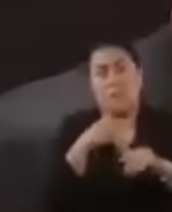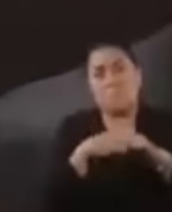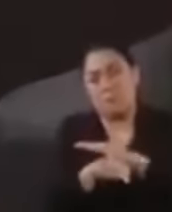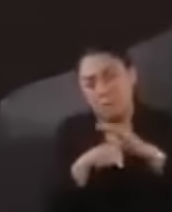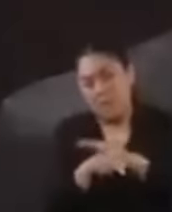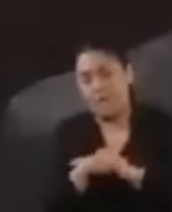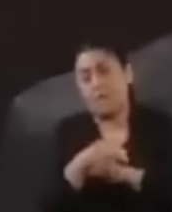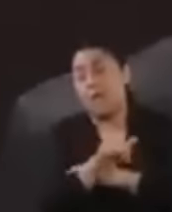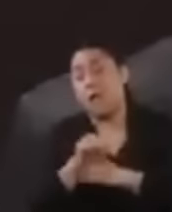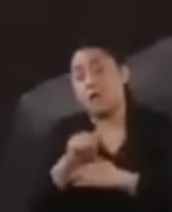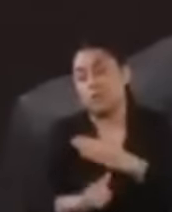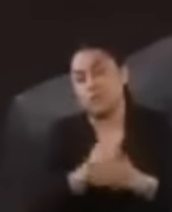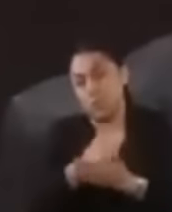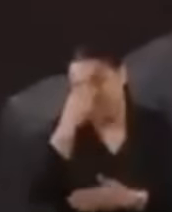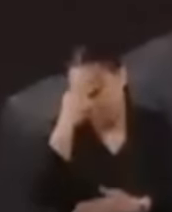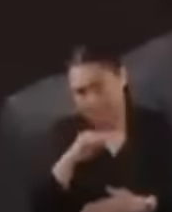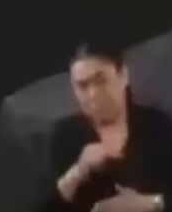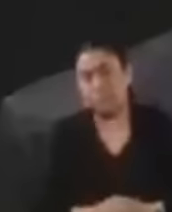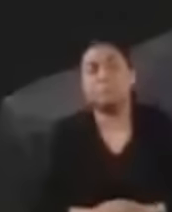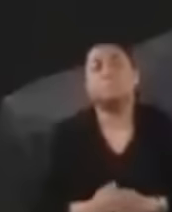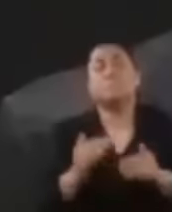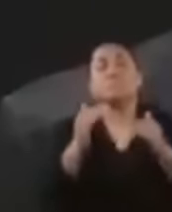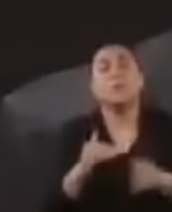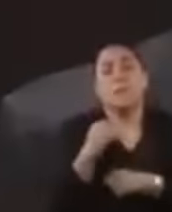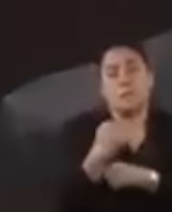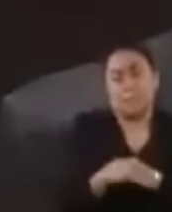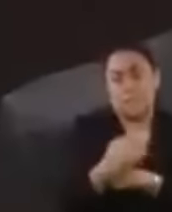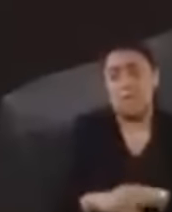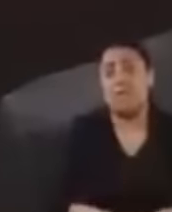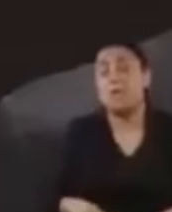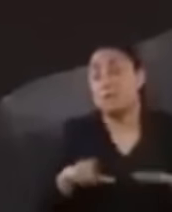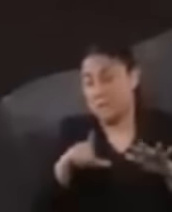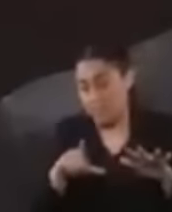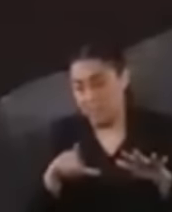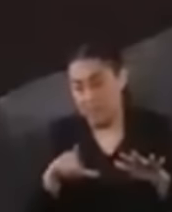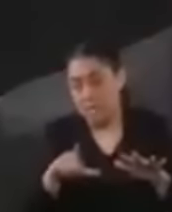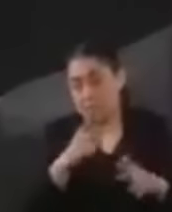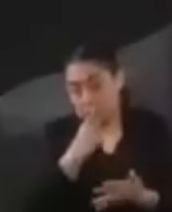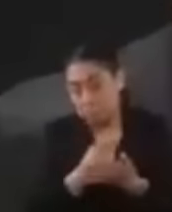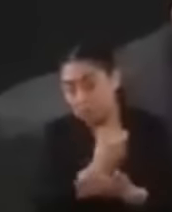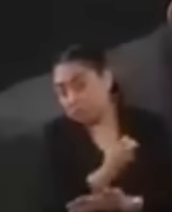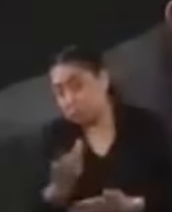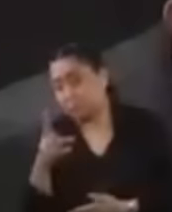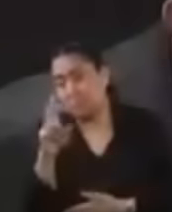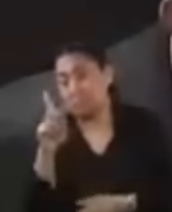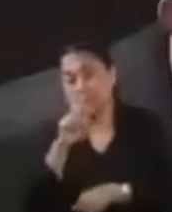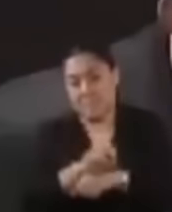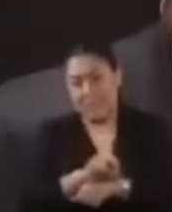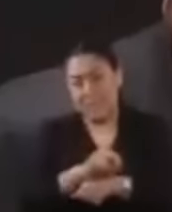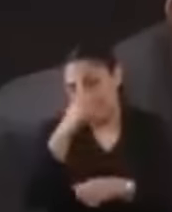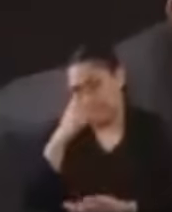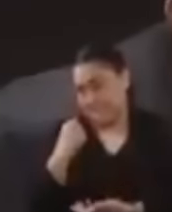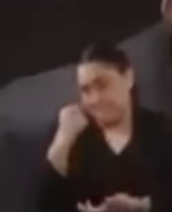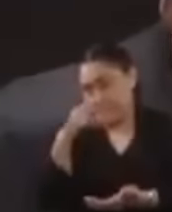la Ciudad de México. Transitorios. 17º, en los primeros 30 días del ejercicio fiscal